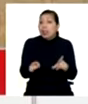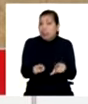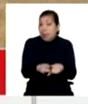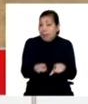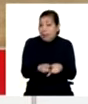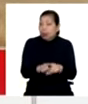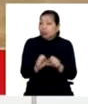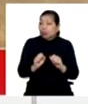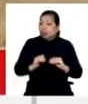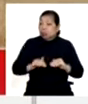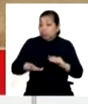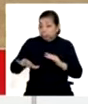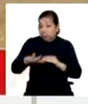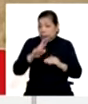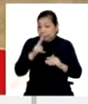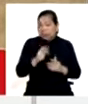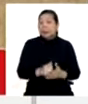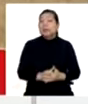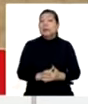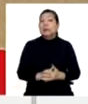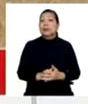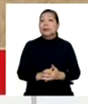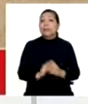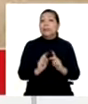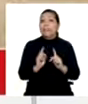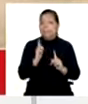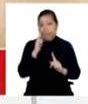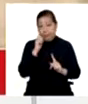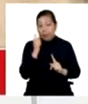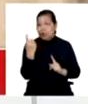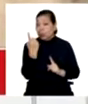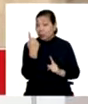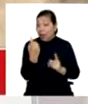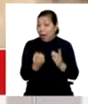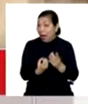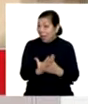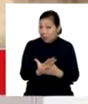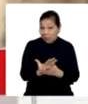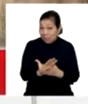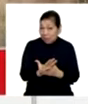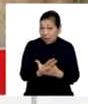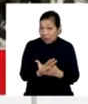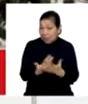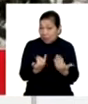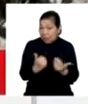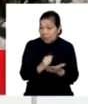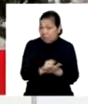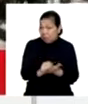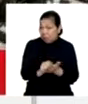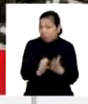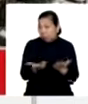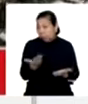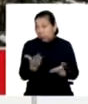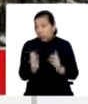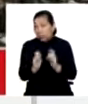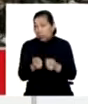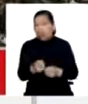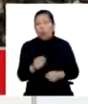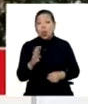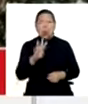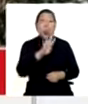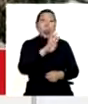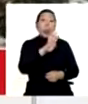también se van a desplegar a nivel nacional? Mire, solo en Arequipa, este mes estamos completando la entrega